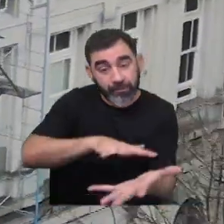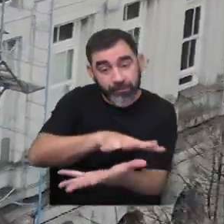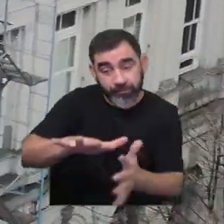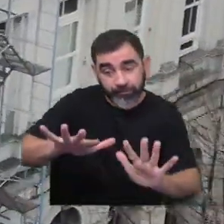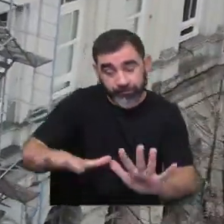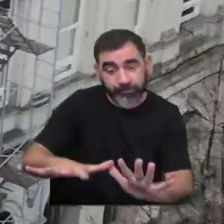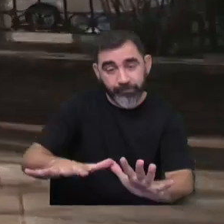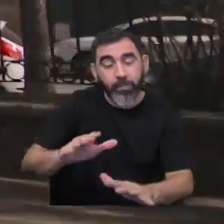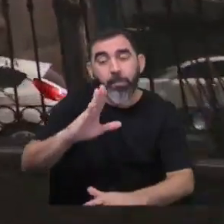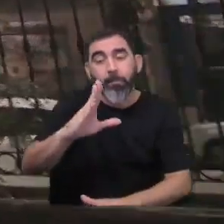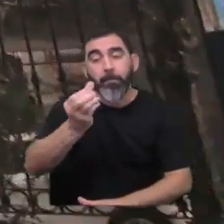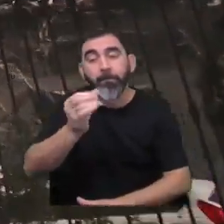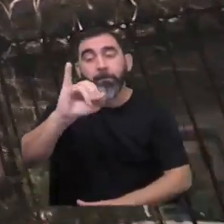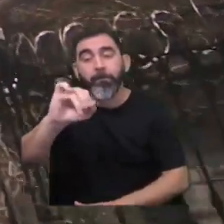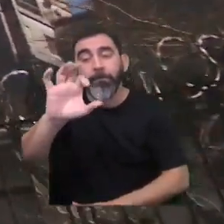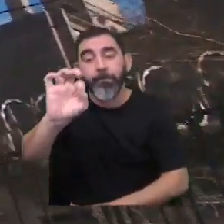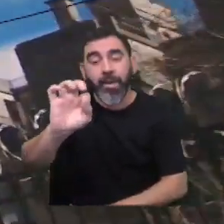que nace el PAIS.